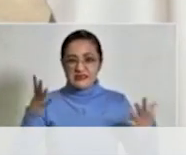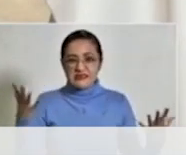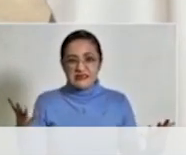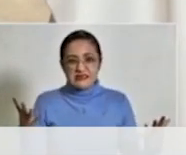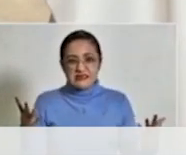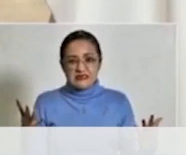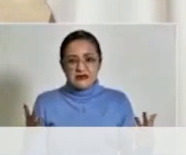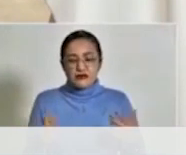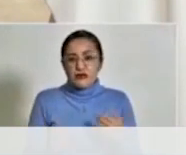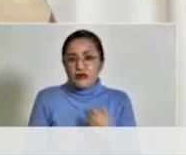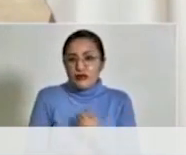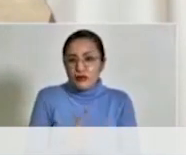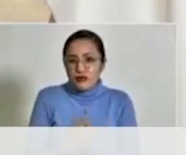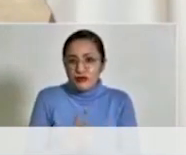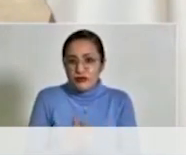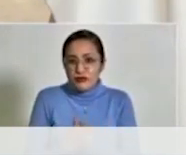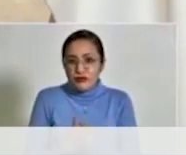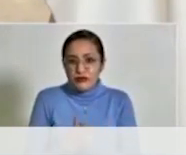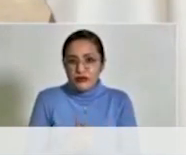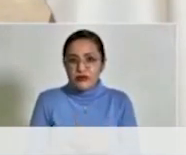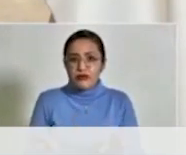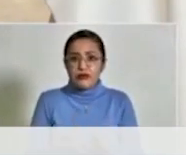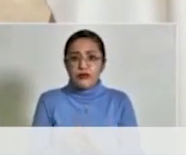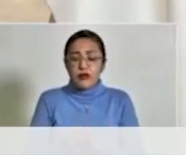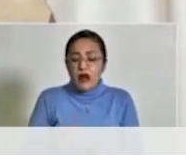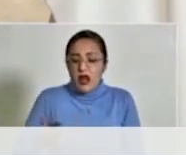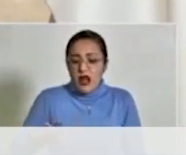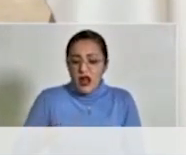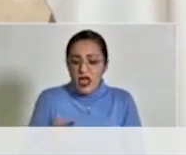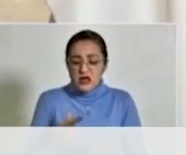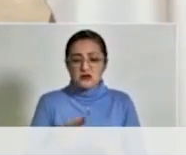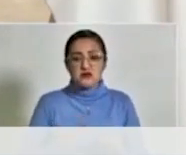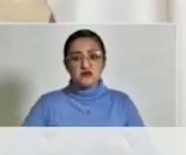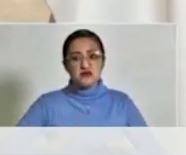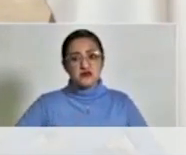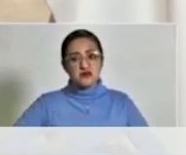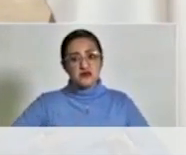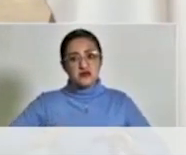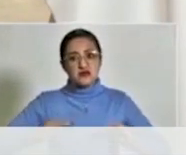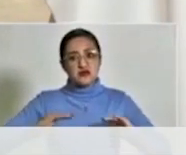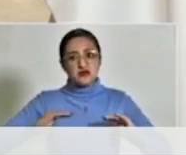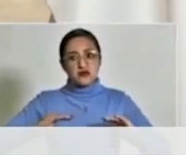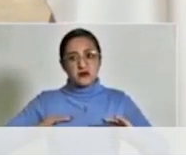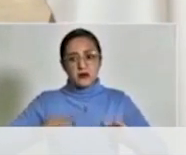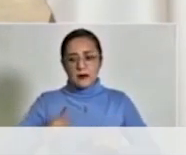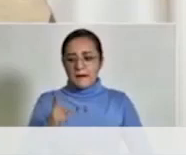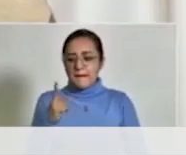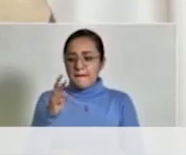el alza del nivel de los ríos, de las presas.